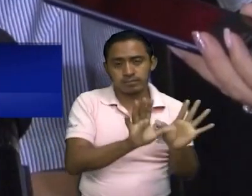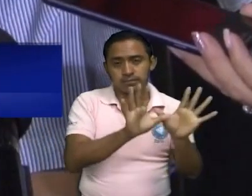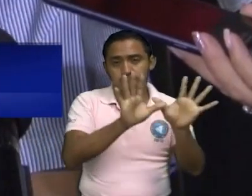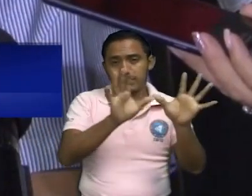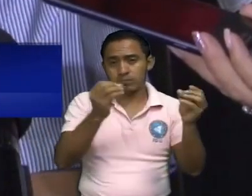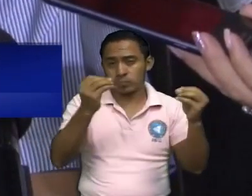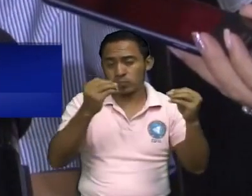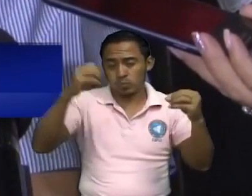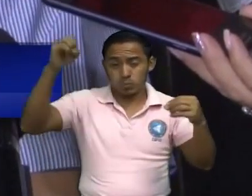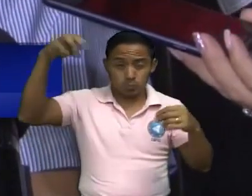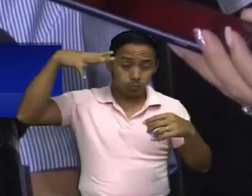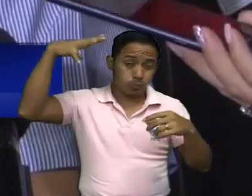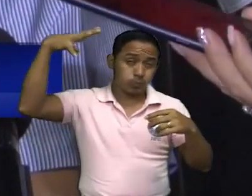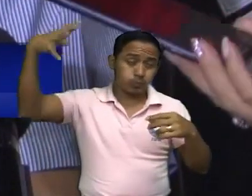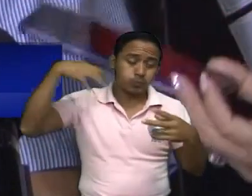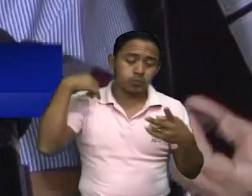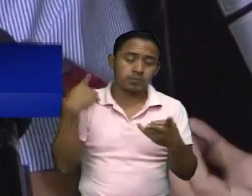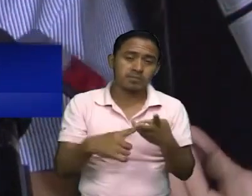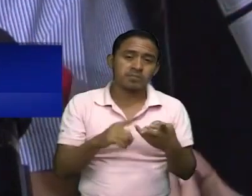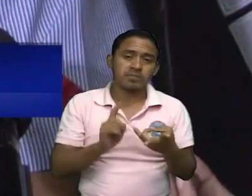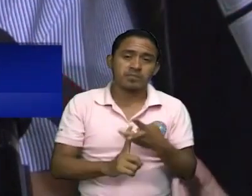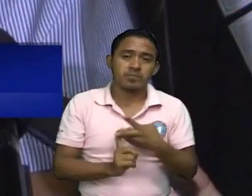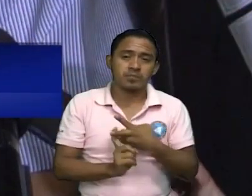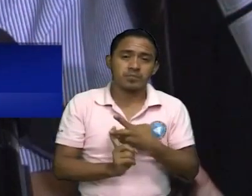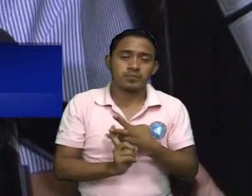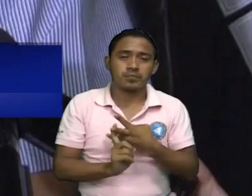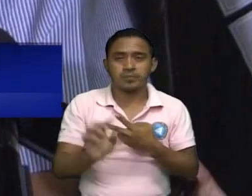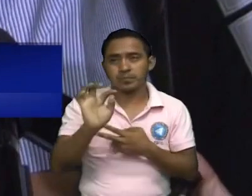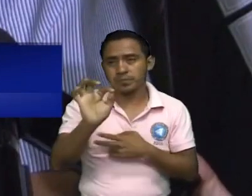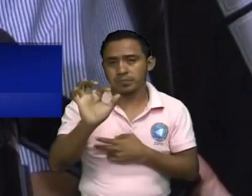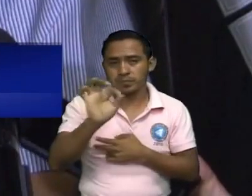bastante soleadas, un poco